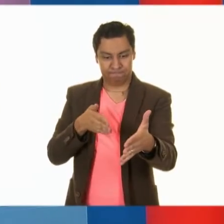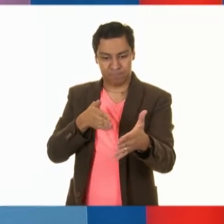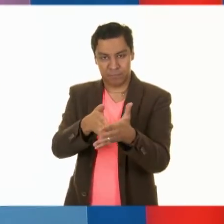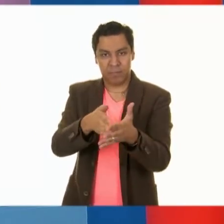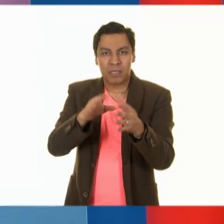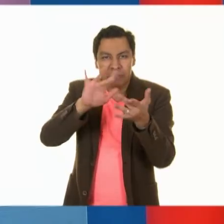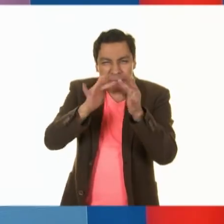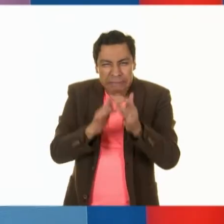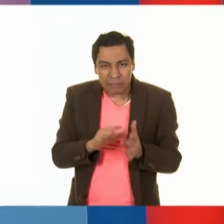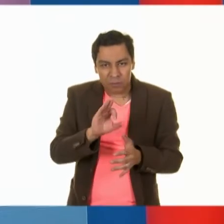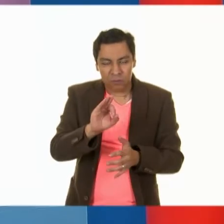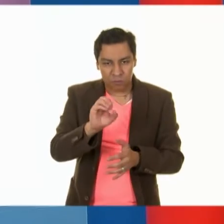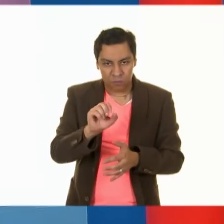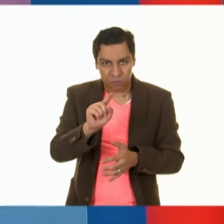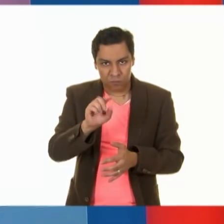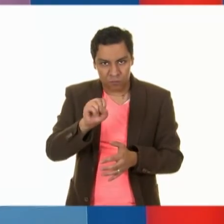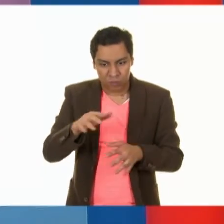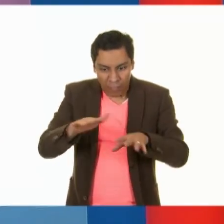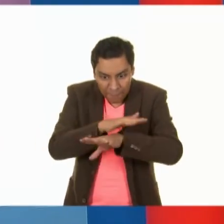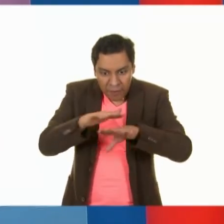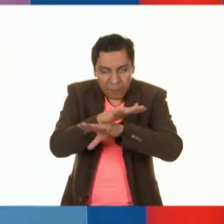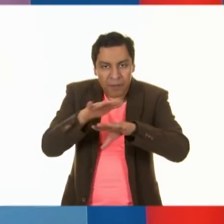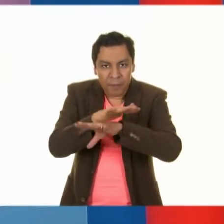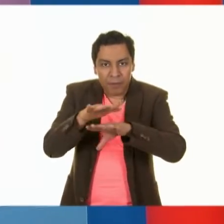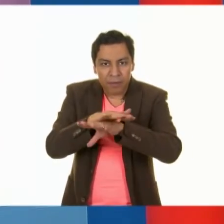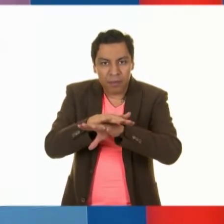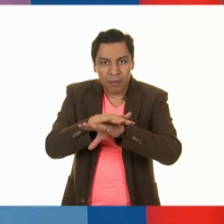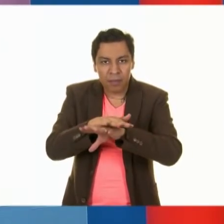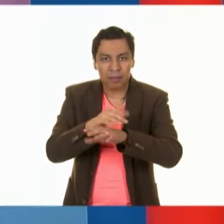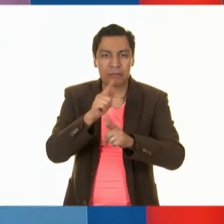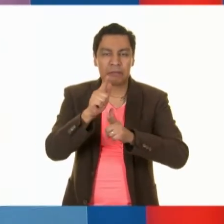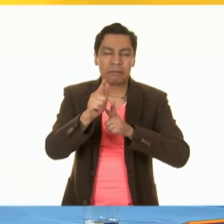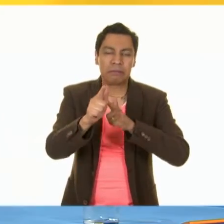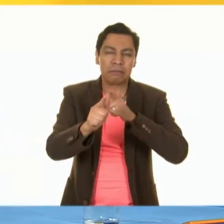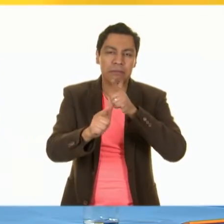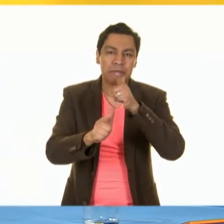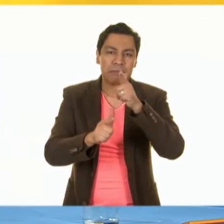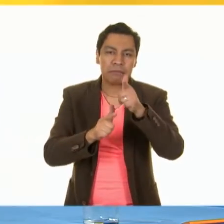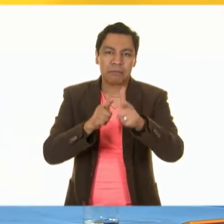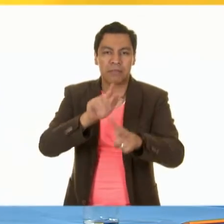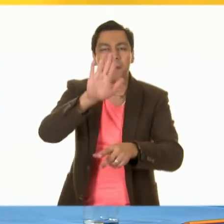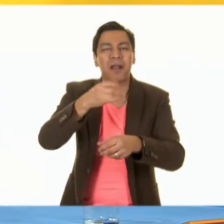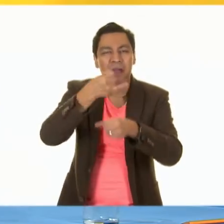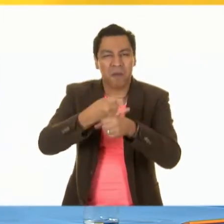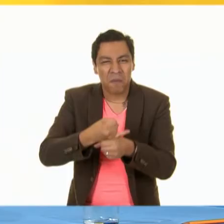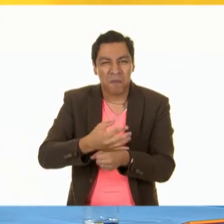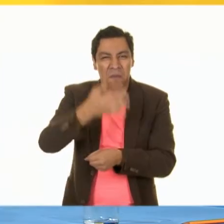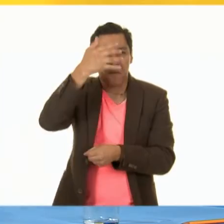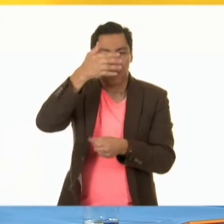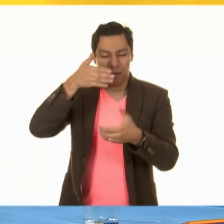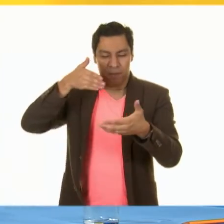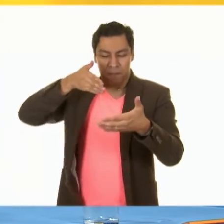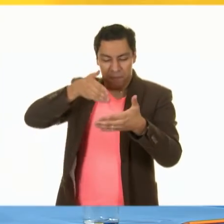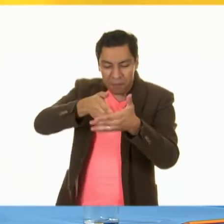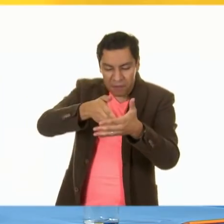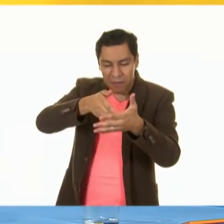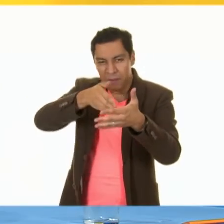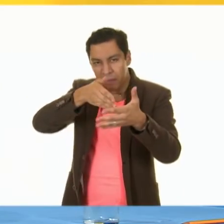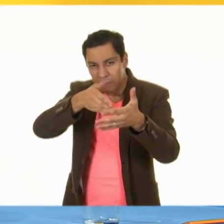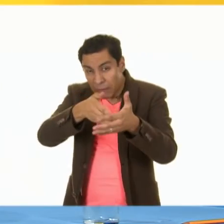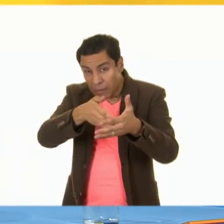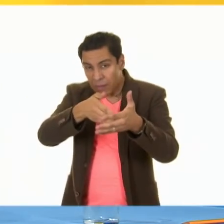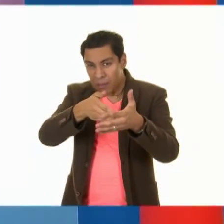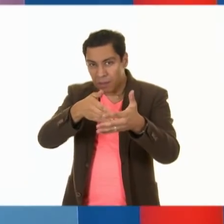vez, continuando en la misma dirección, pero más lento. Me cuesta un poco de trabajo